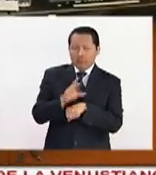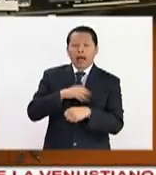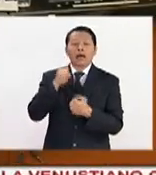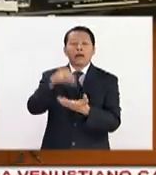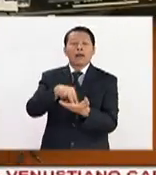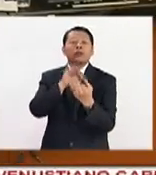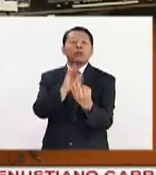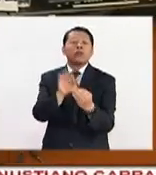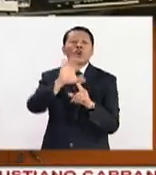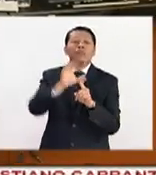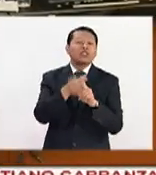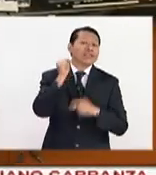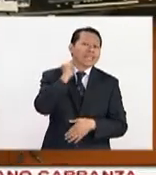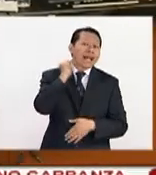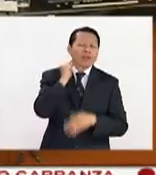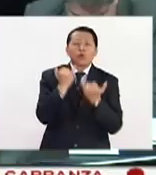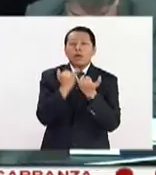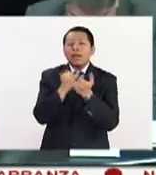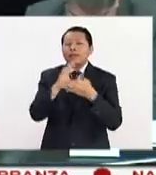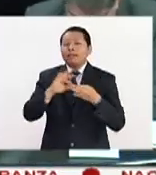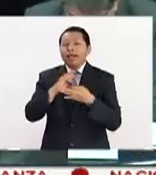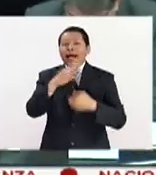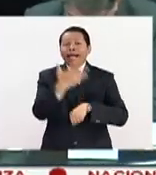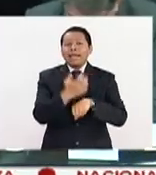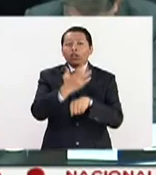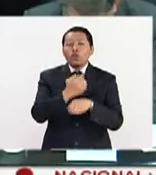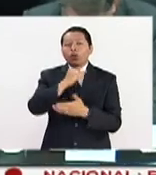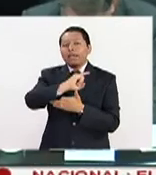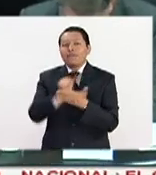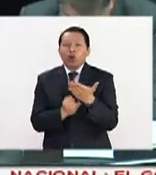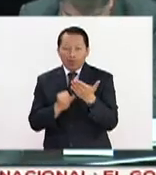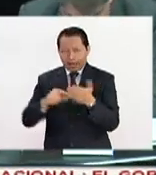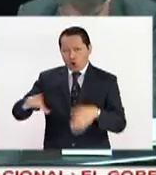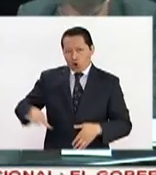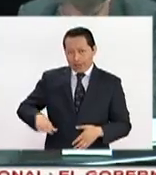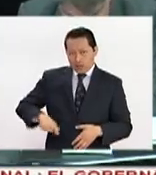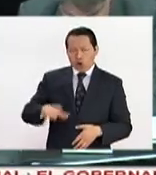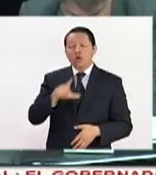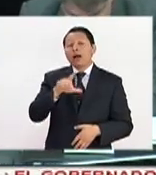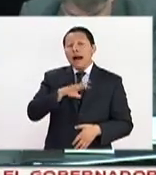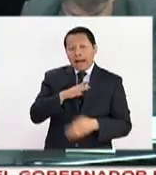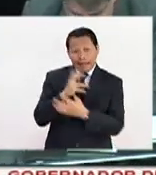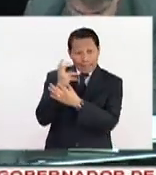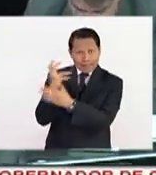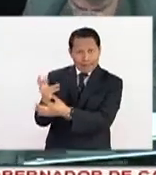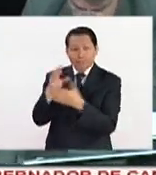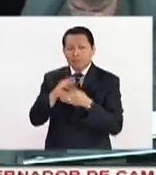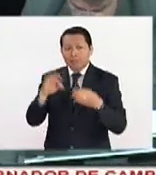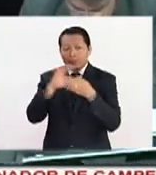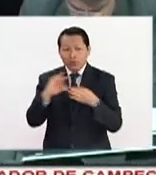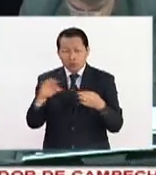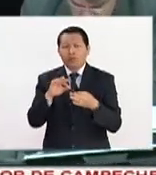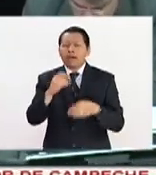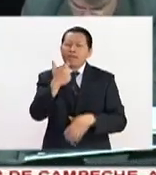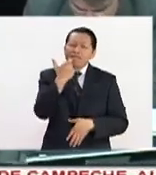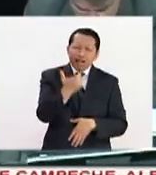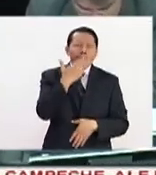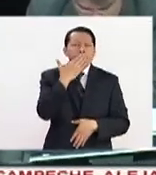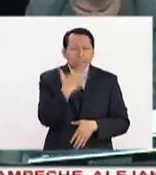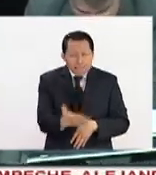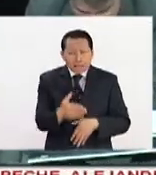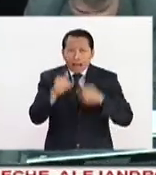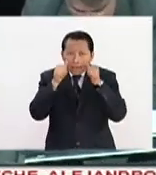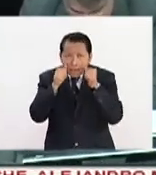ante comisiones del Senado, esto con motivo del 5º informe de gobierno, Arriola Peñalosa reportó avances en finanzas, atención médica